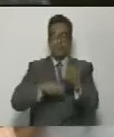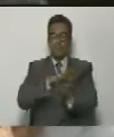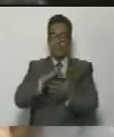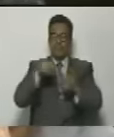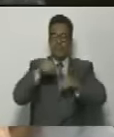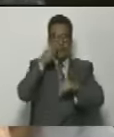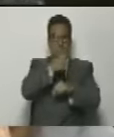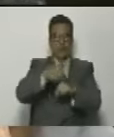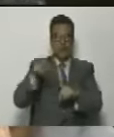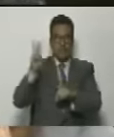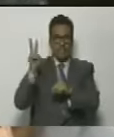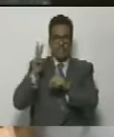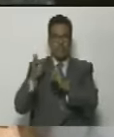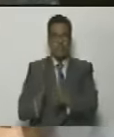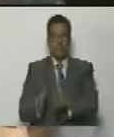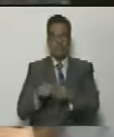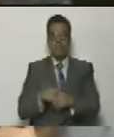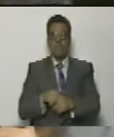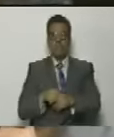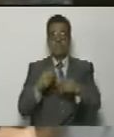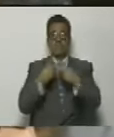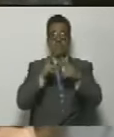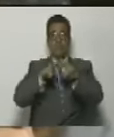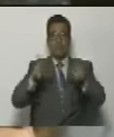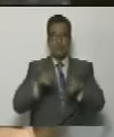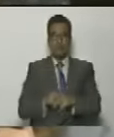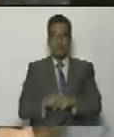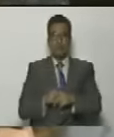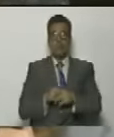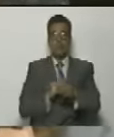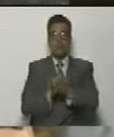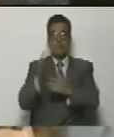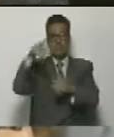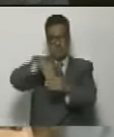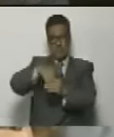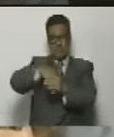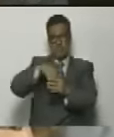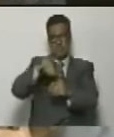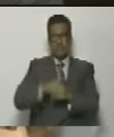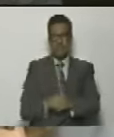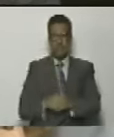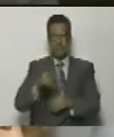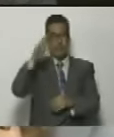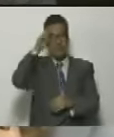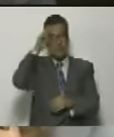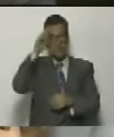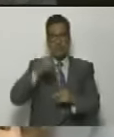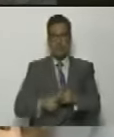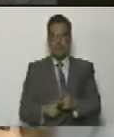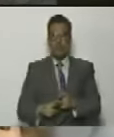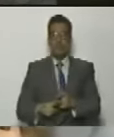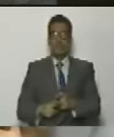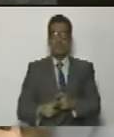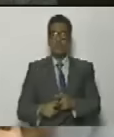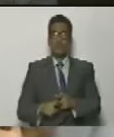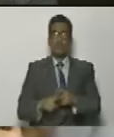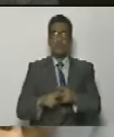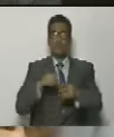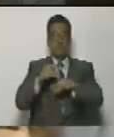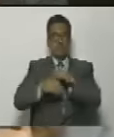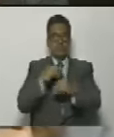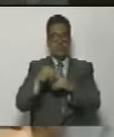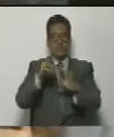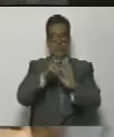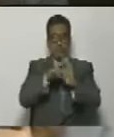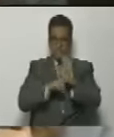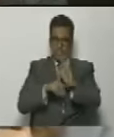al pueblo todo de Venezuela. Paz, vía electoral, respeto, cumplimiento